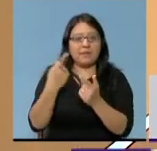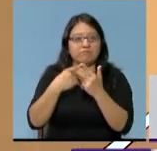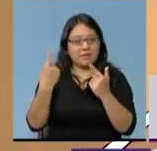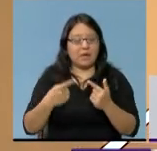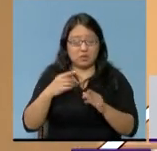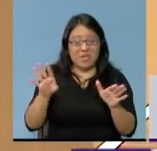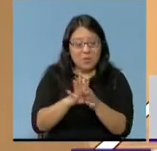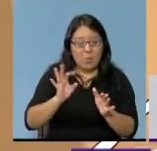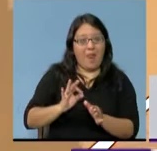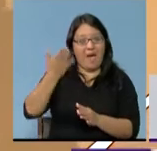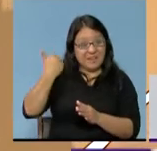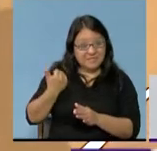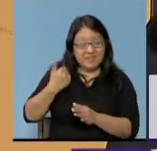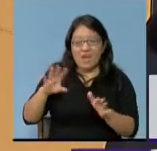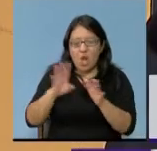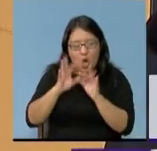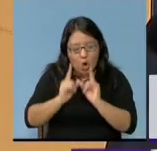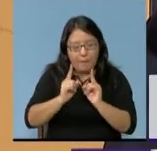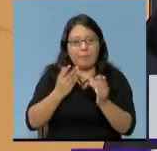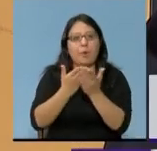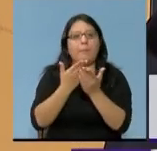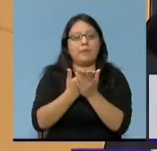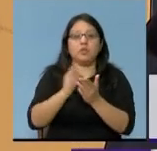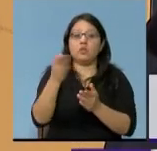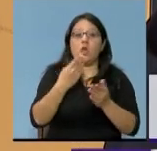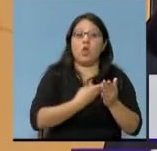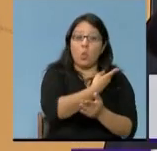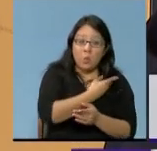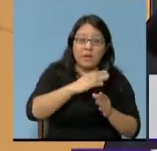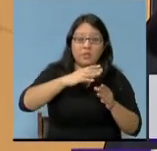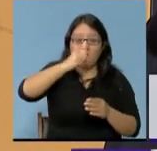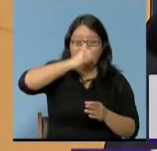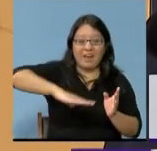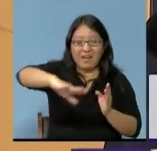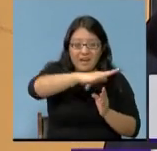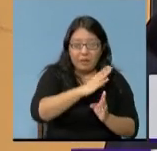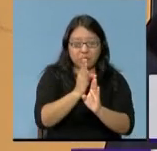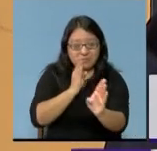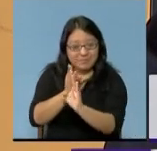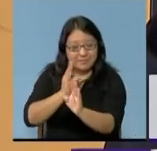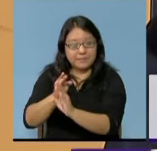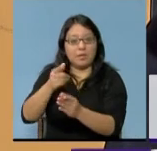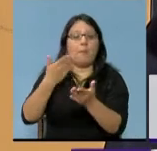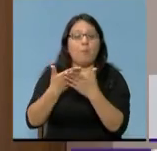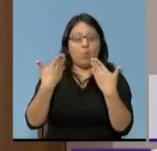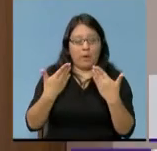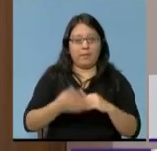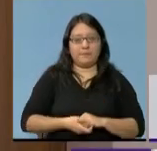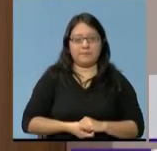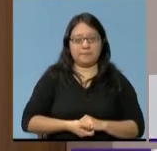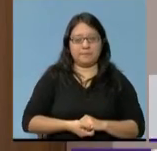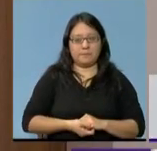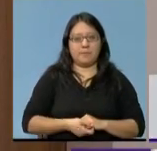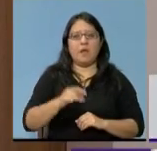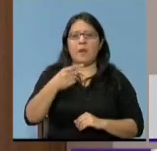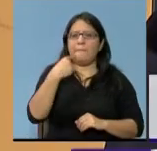en el día de ayer ya para que esto por los productos lo puedan tener con la prontitud que debemos tener lo cual en la situación de